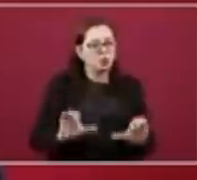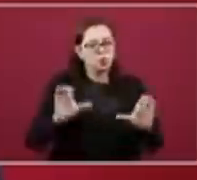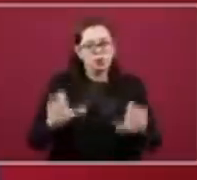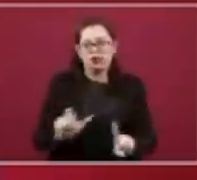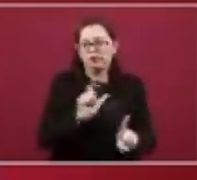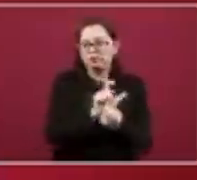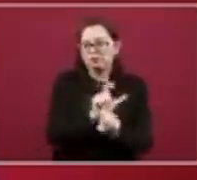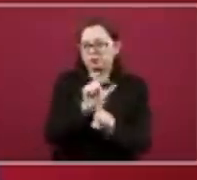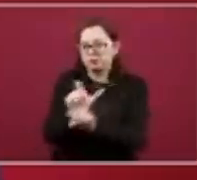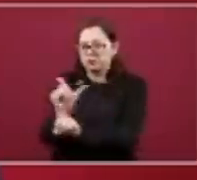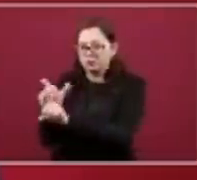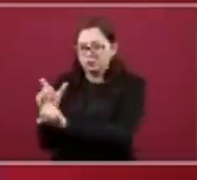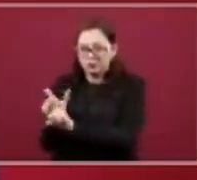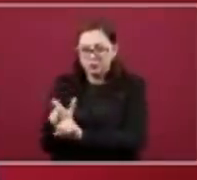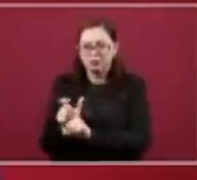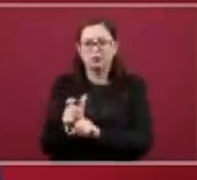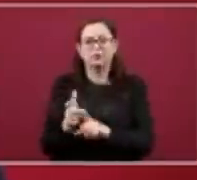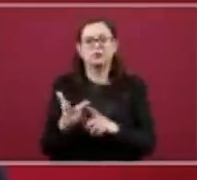brindarles,